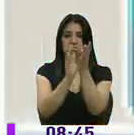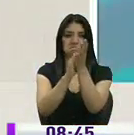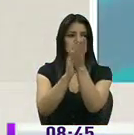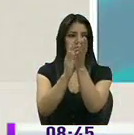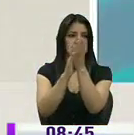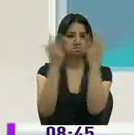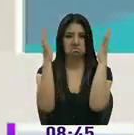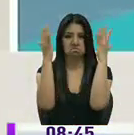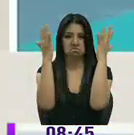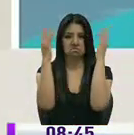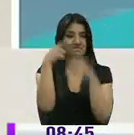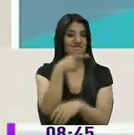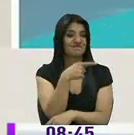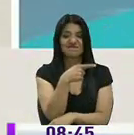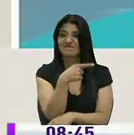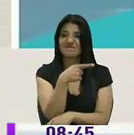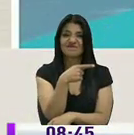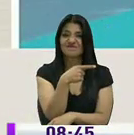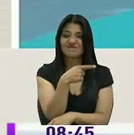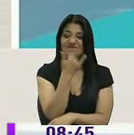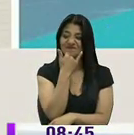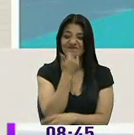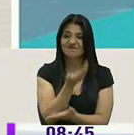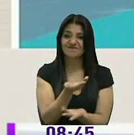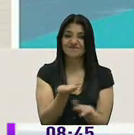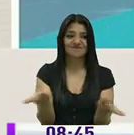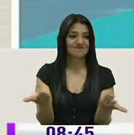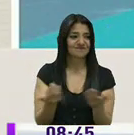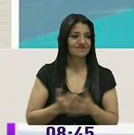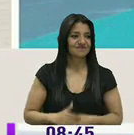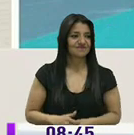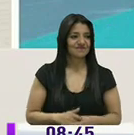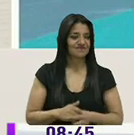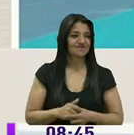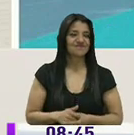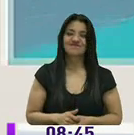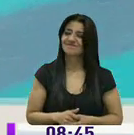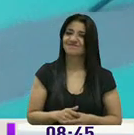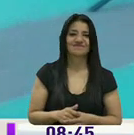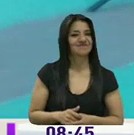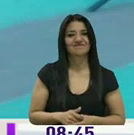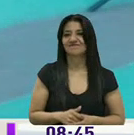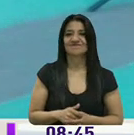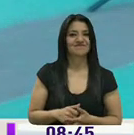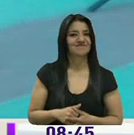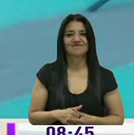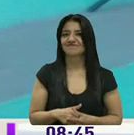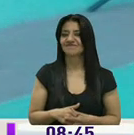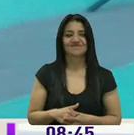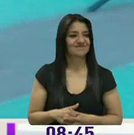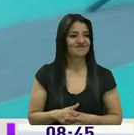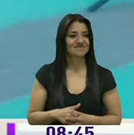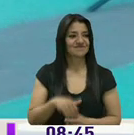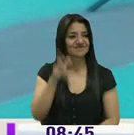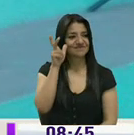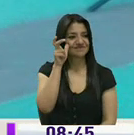se los lleva este destino ella es increíble